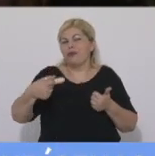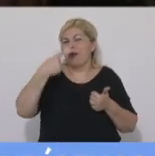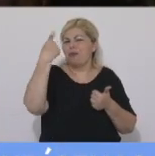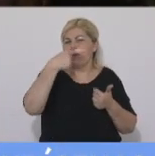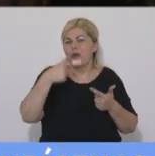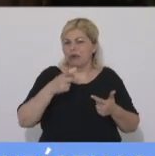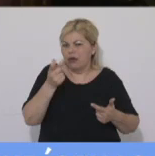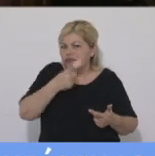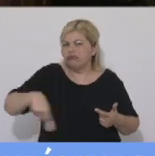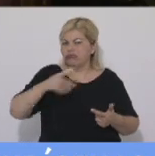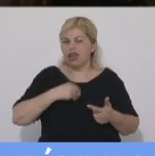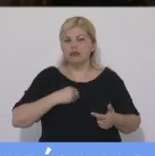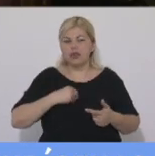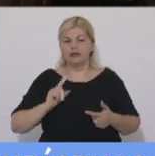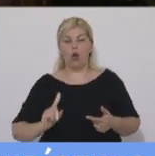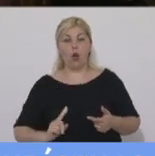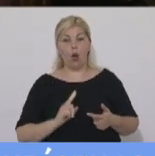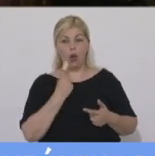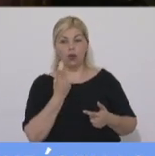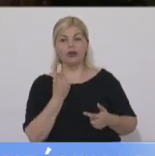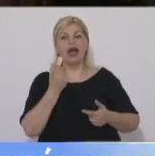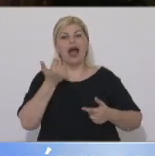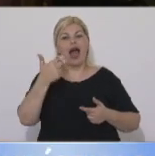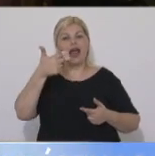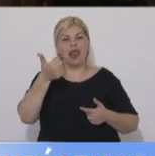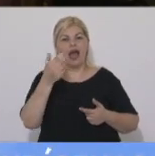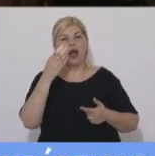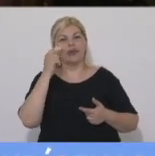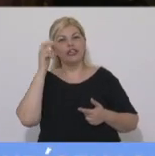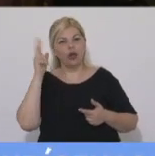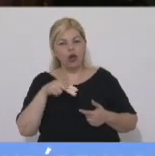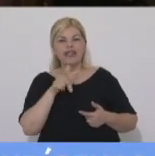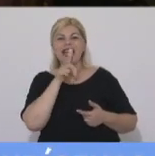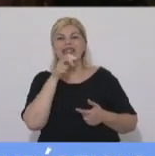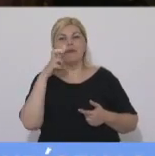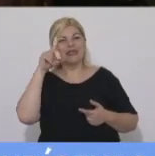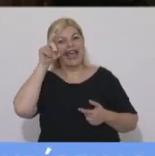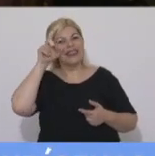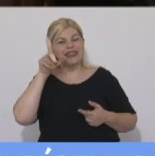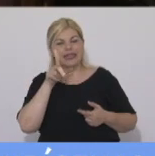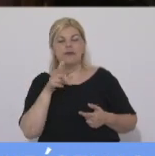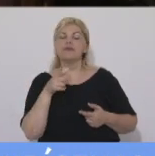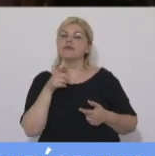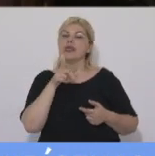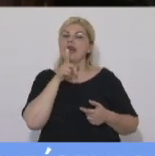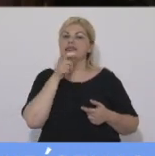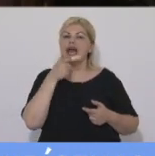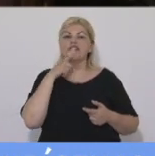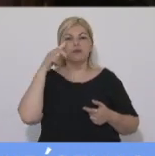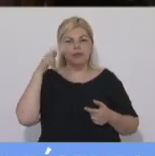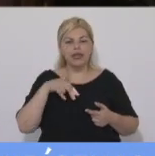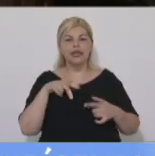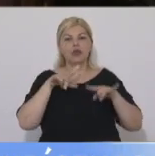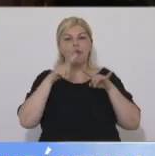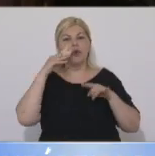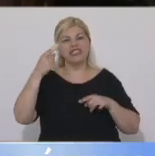Sienten orgullo de reconocerse los Anavirón, Tapiete, Tastil, Tobacón, Videla, Huichí y